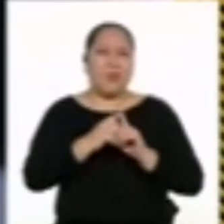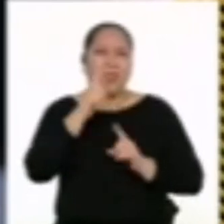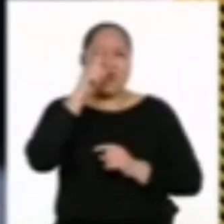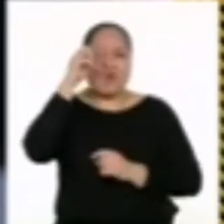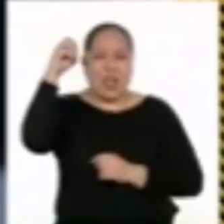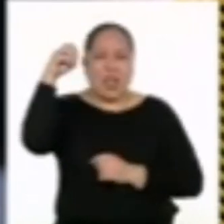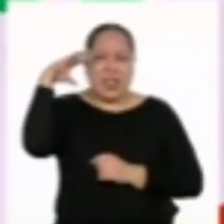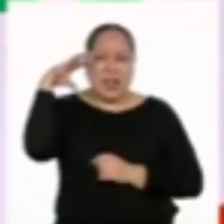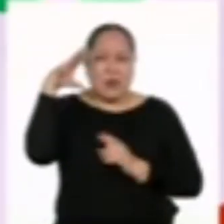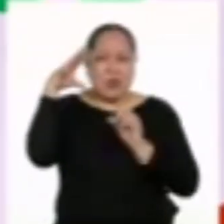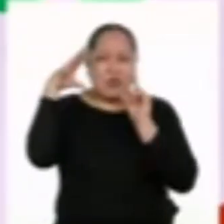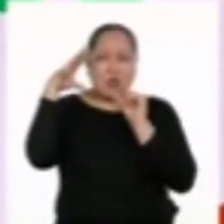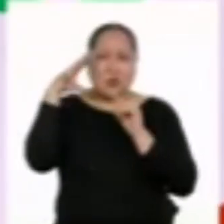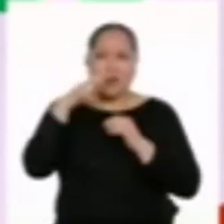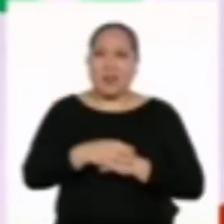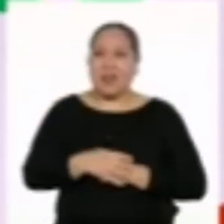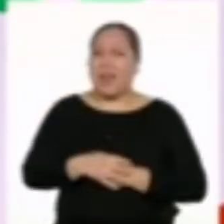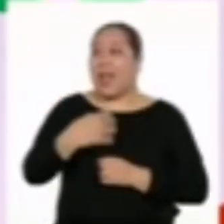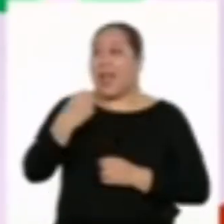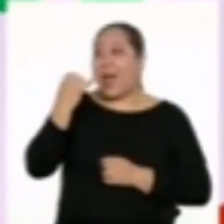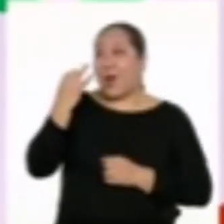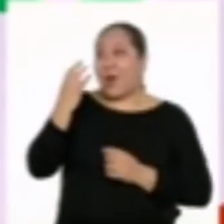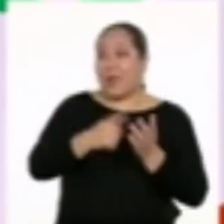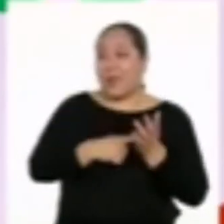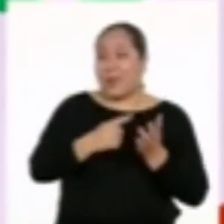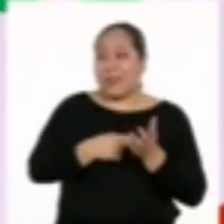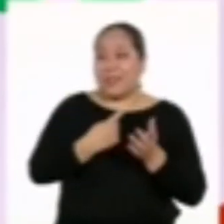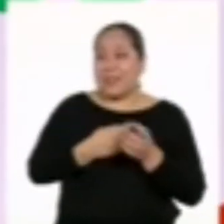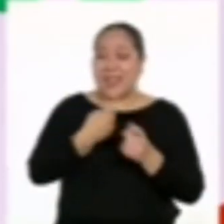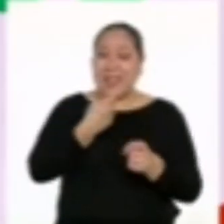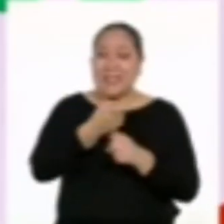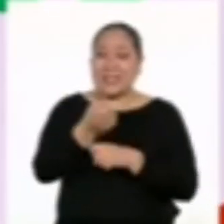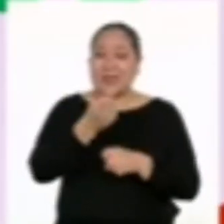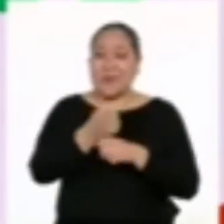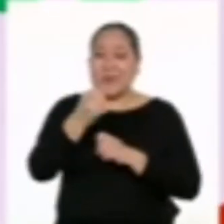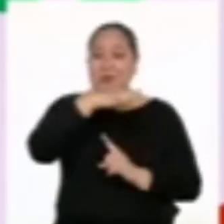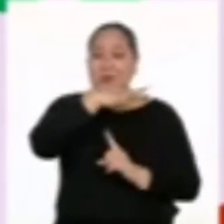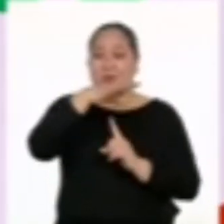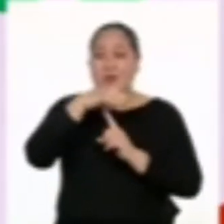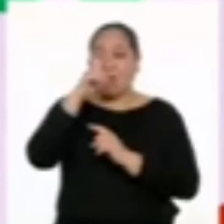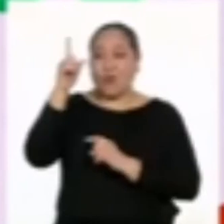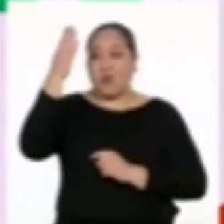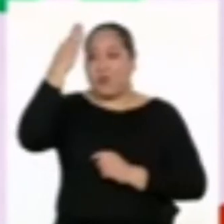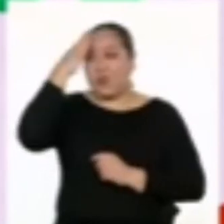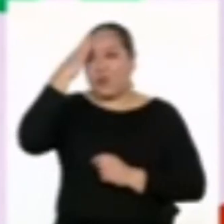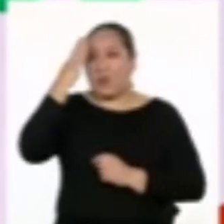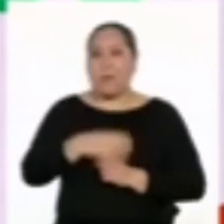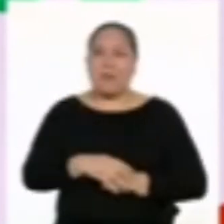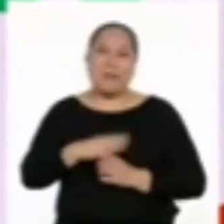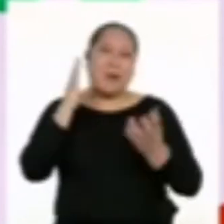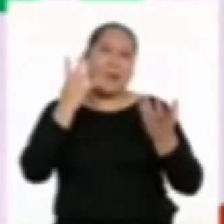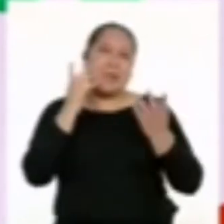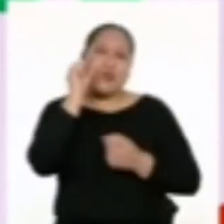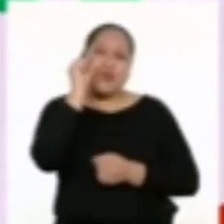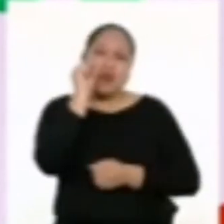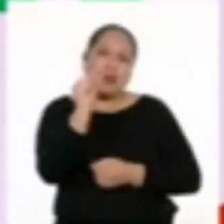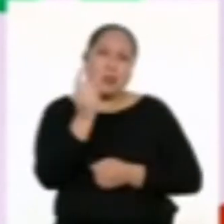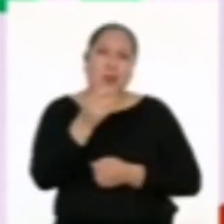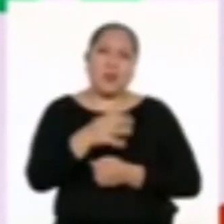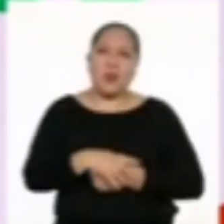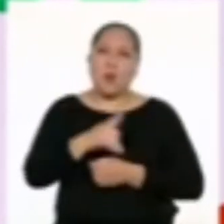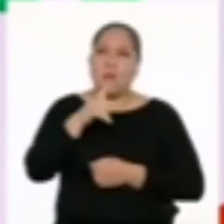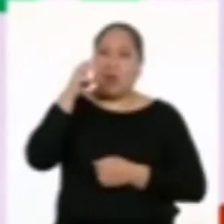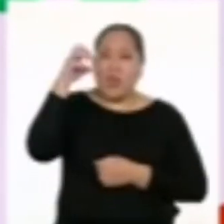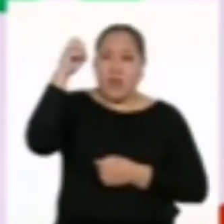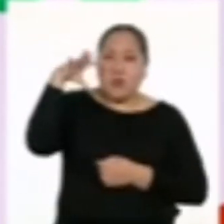una lamparita. Yo sé que a veces hacemos cosas que perjudican al planeta porque no sabemos. Nos parece un acto tan chiquito,